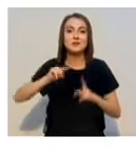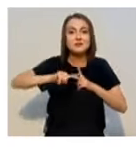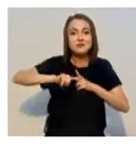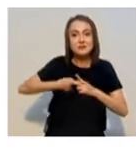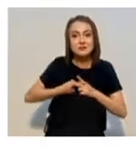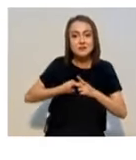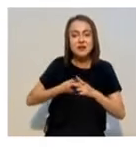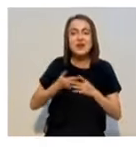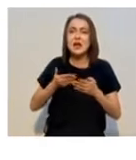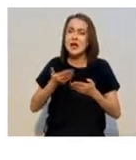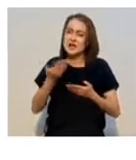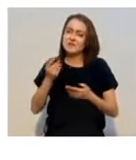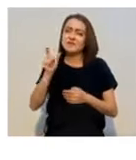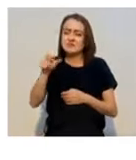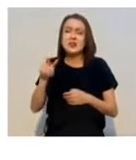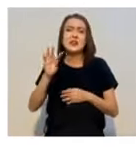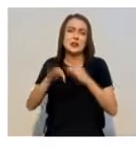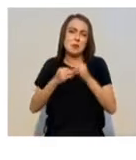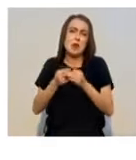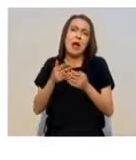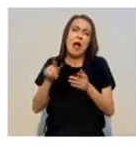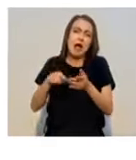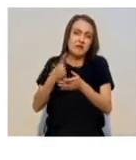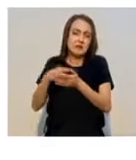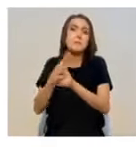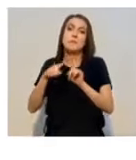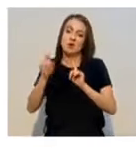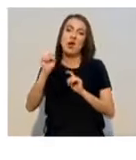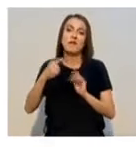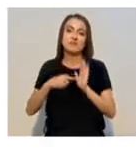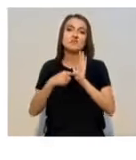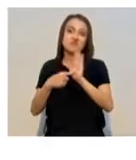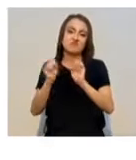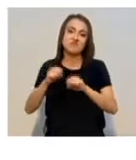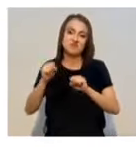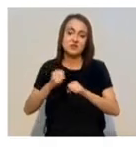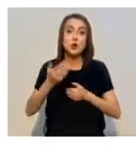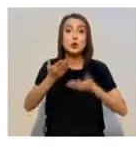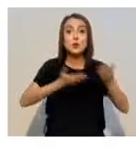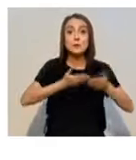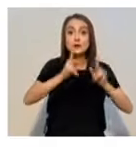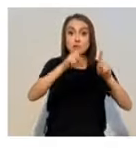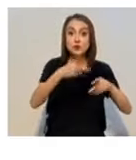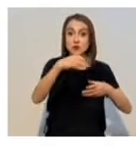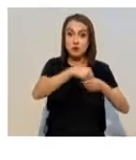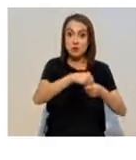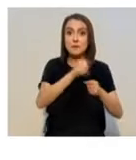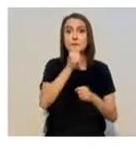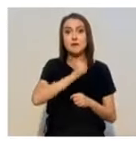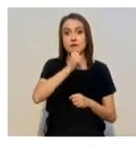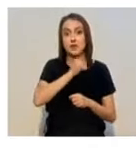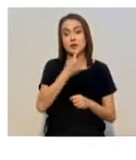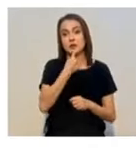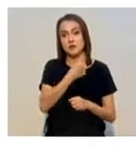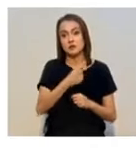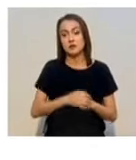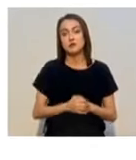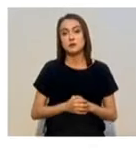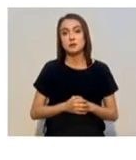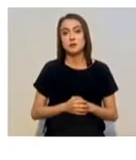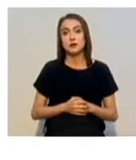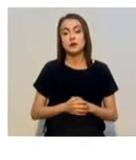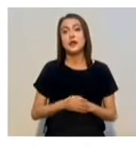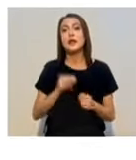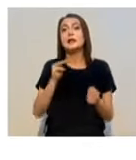inicial. Son casos raros, pero sí se presentan. Usuarios, y también para los usuarios de servicios de salud privada, según la indicación